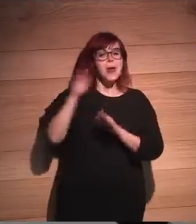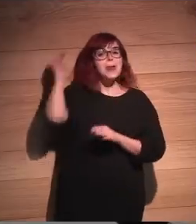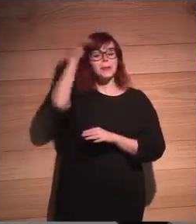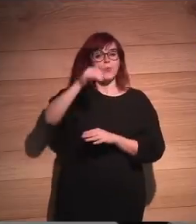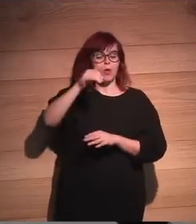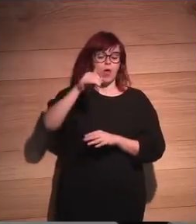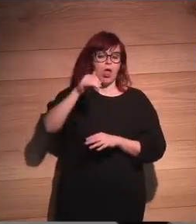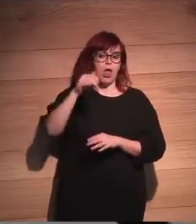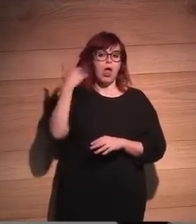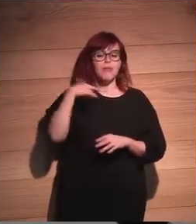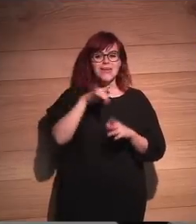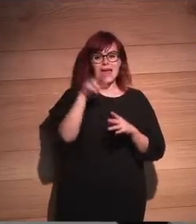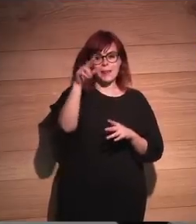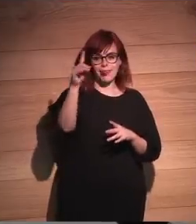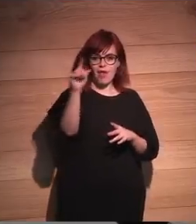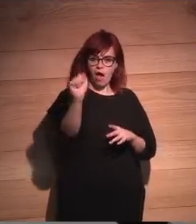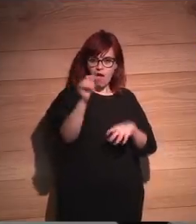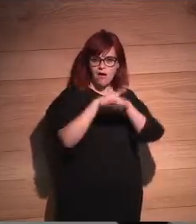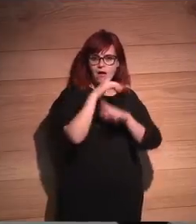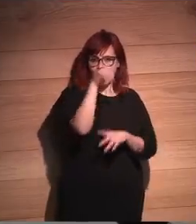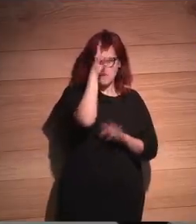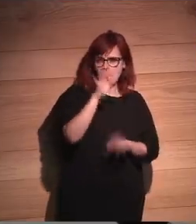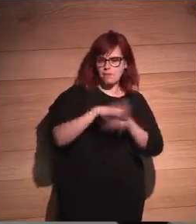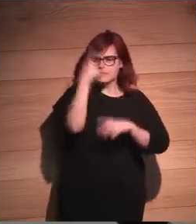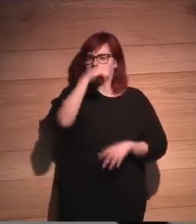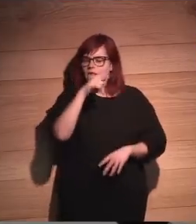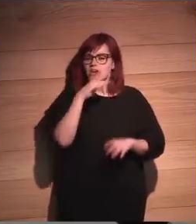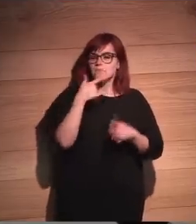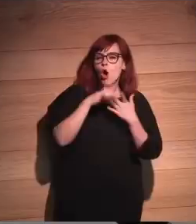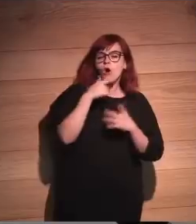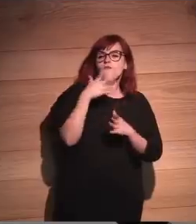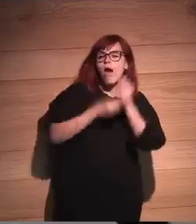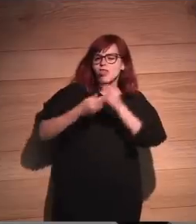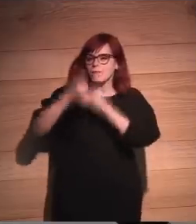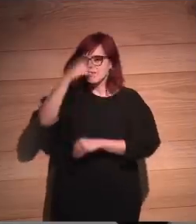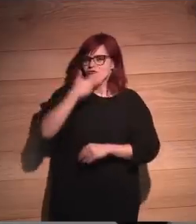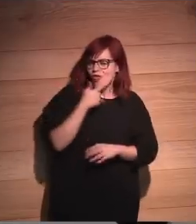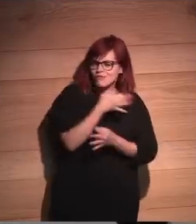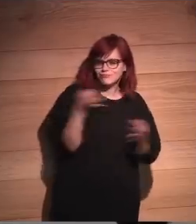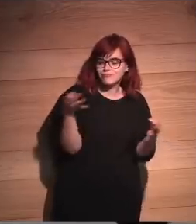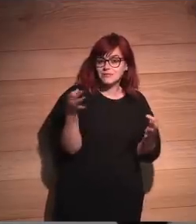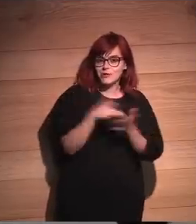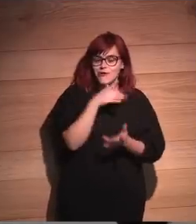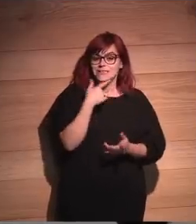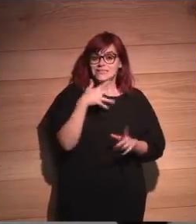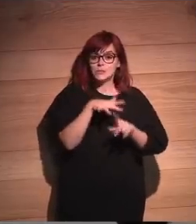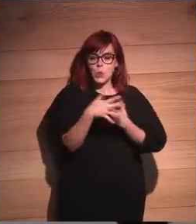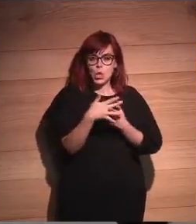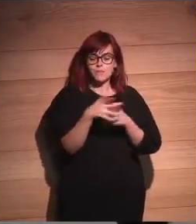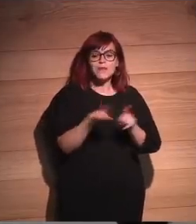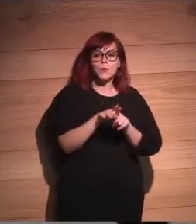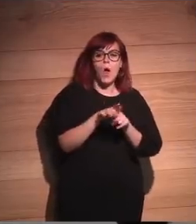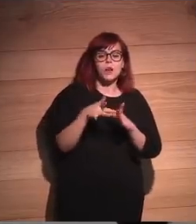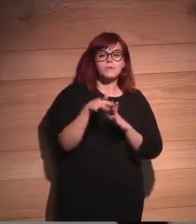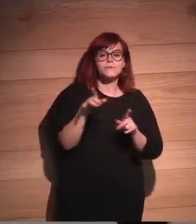República Democrática Alemana. Y él sabe por qué cayó, dónde estuvieron los fallos. Y sabe, y no le gustan los